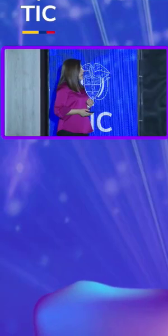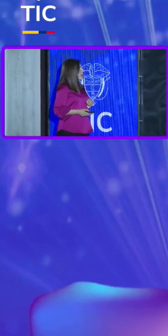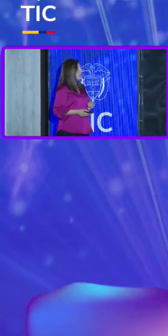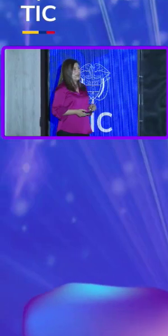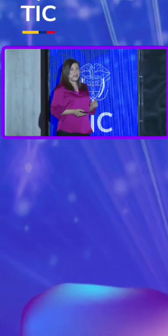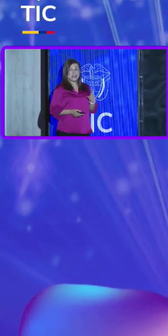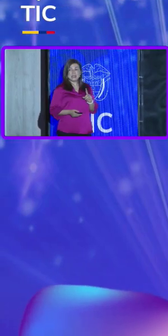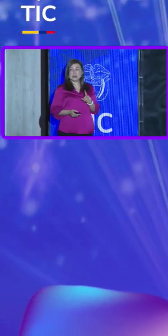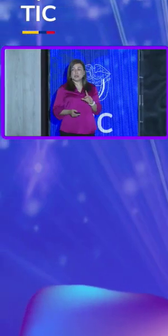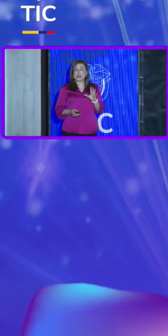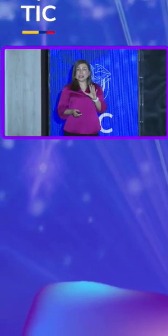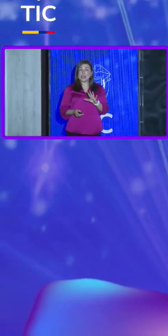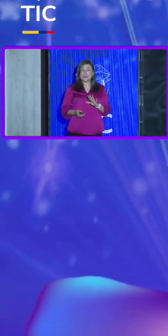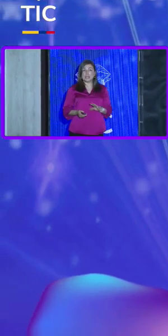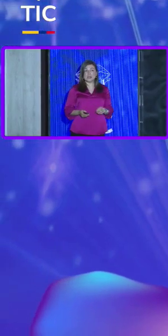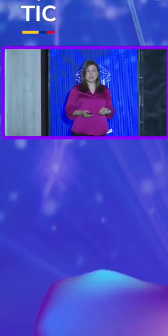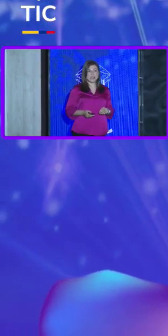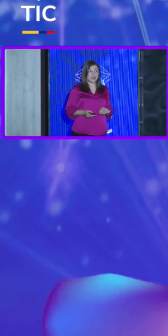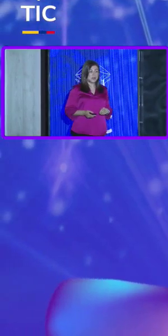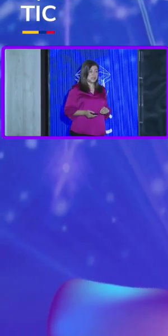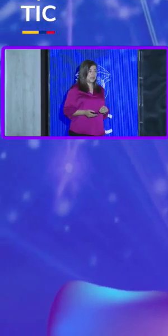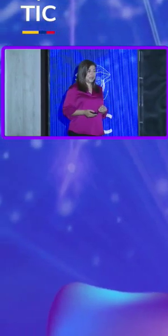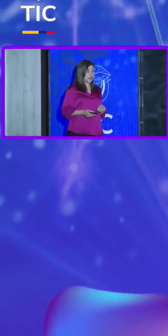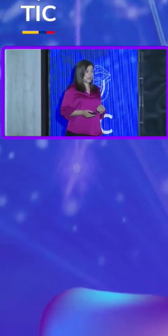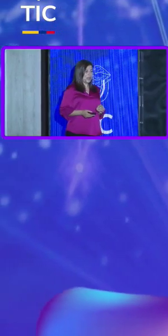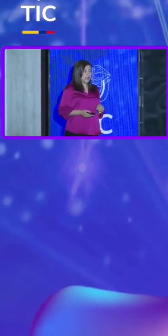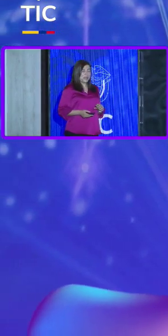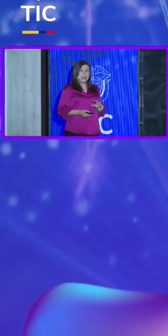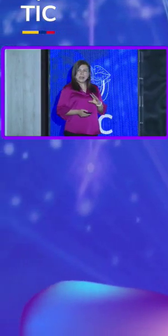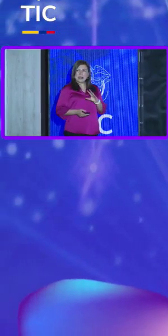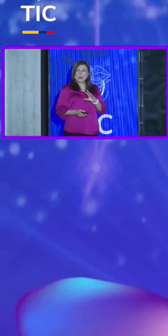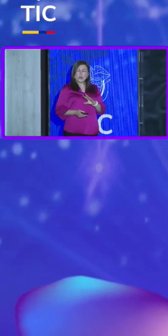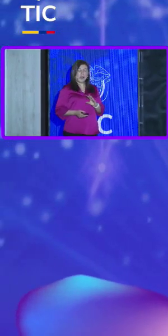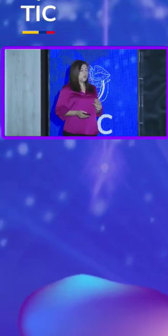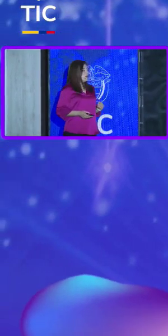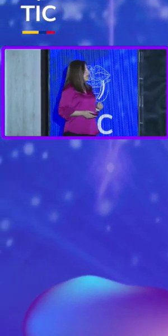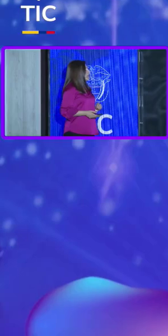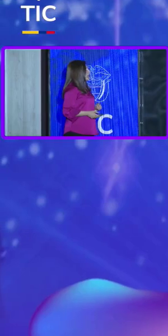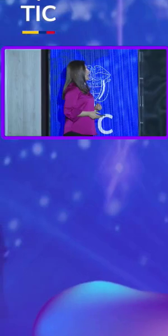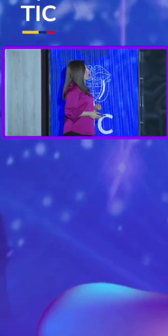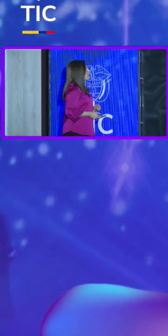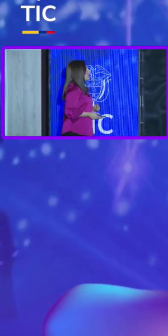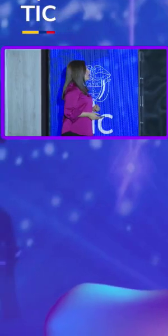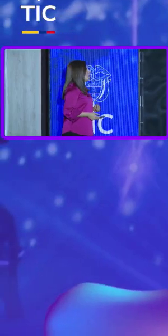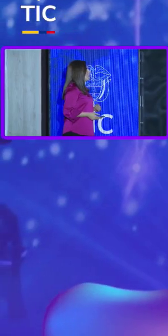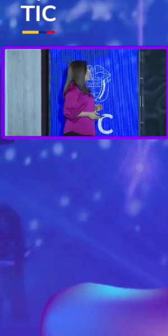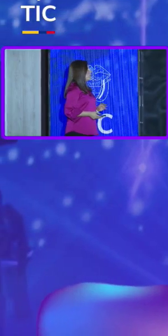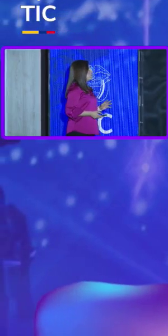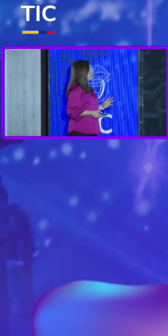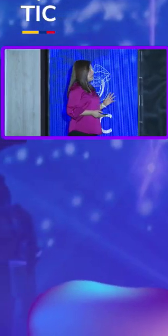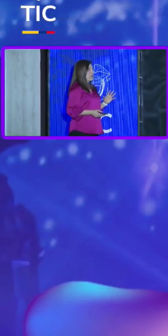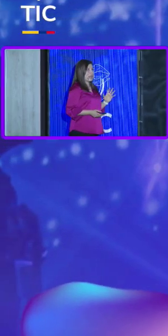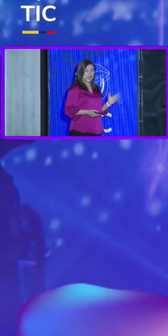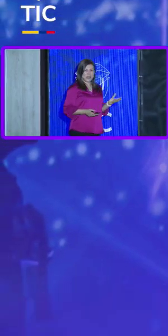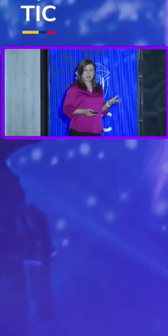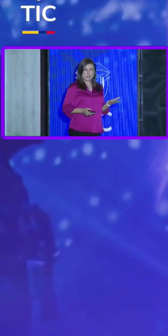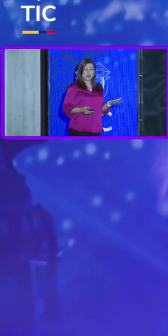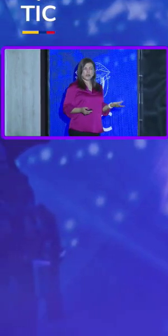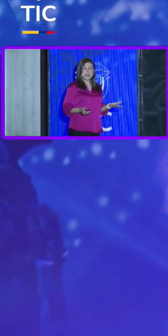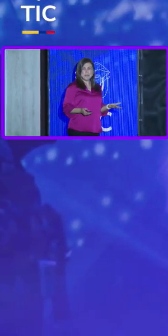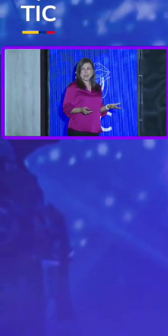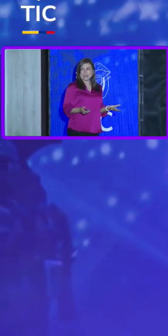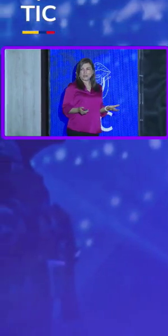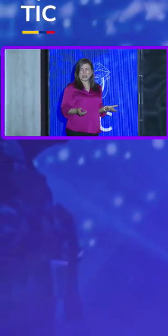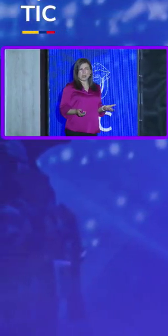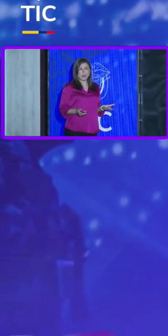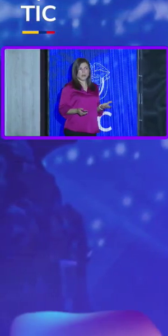aspecto tecnológico y decíamos, ¿por qué aquí hay muchas cosas que considerar? Cuando voy a aplicar tecnologías de información,